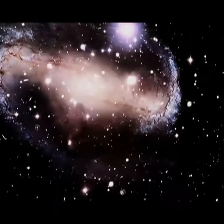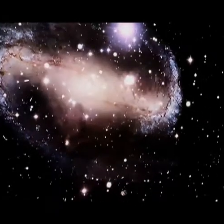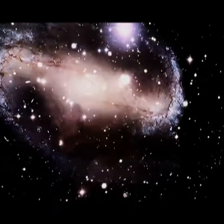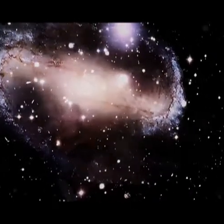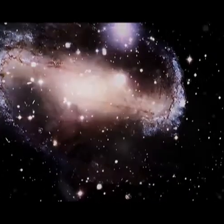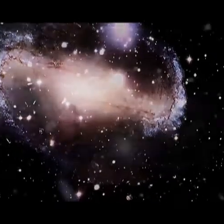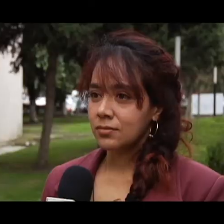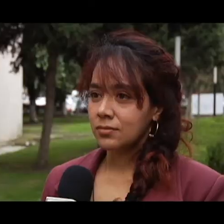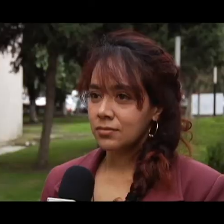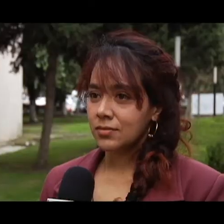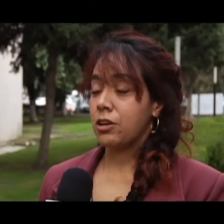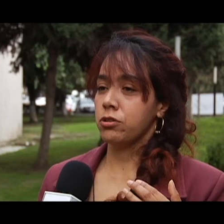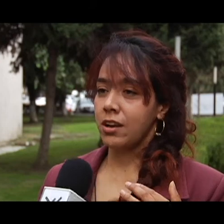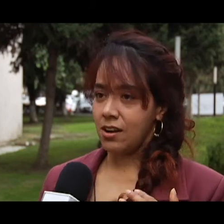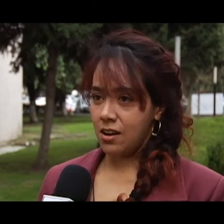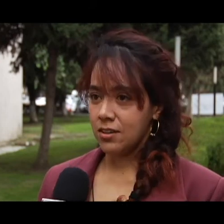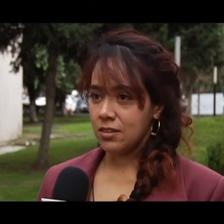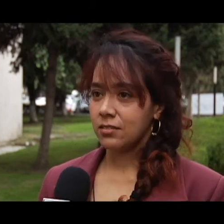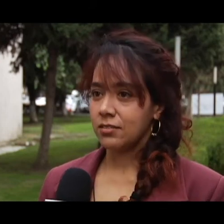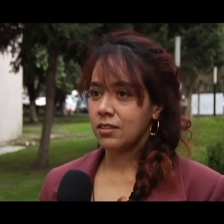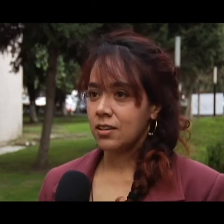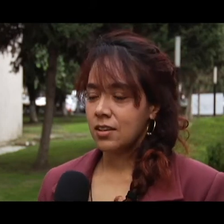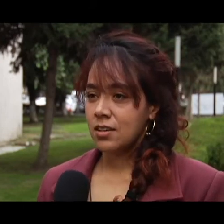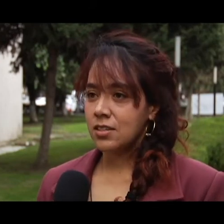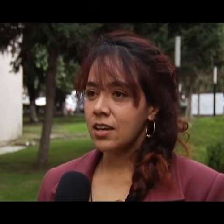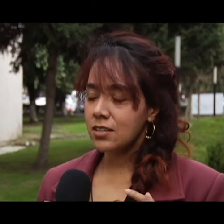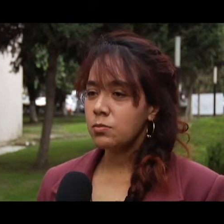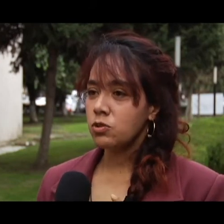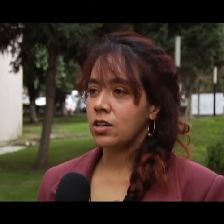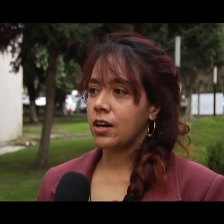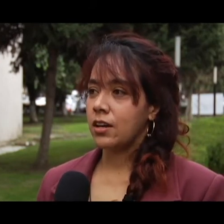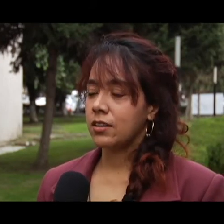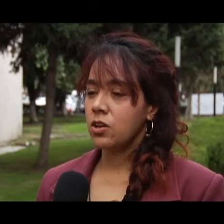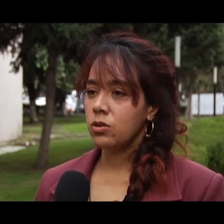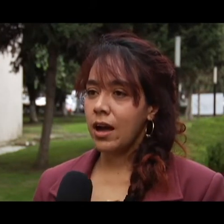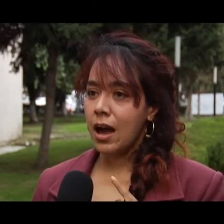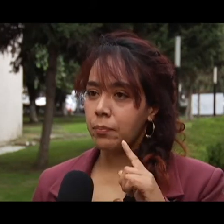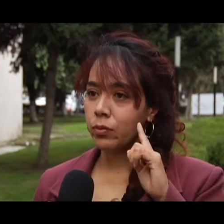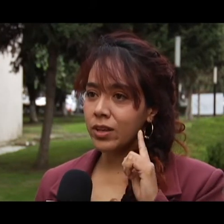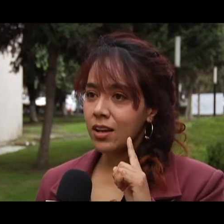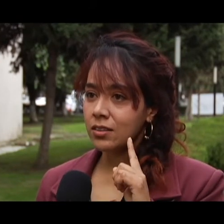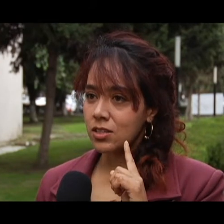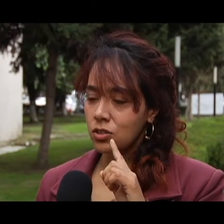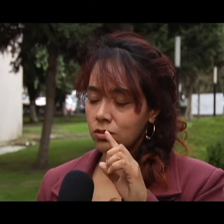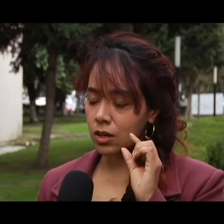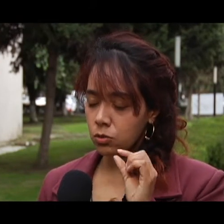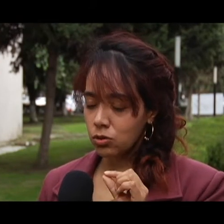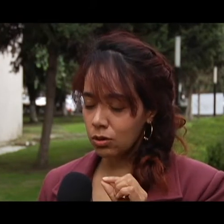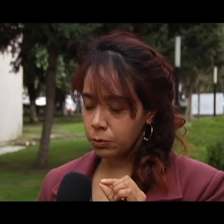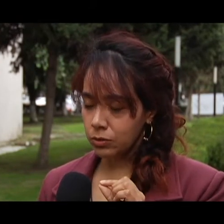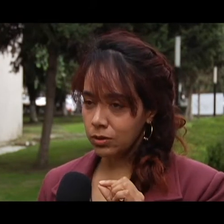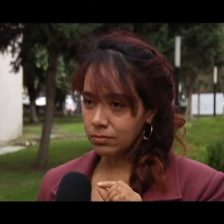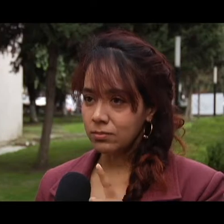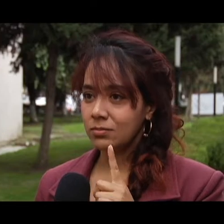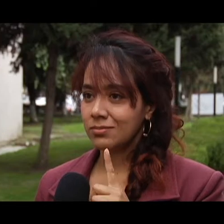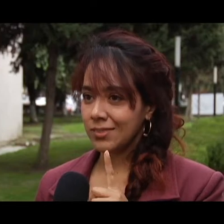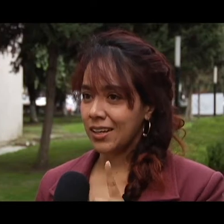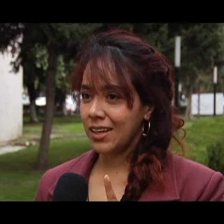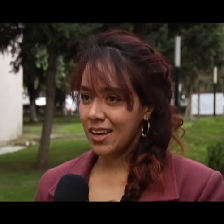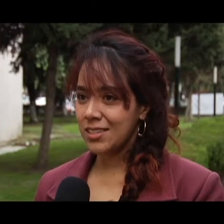señal. Te ayuda a relajarte. Si esta música te ayuda a poner atención en un solo